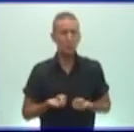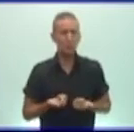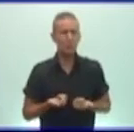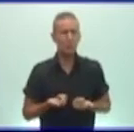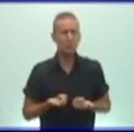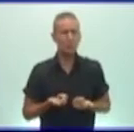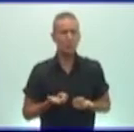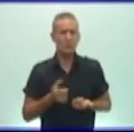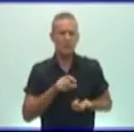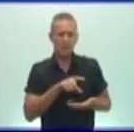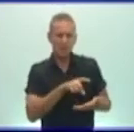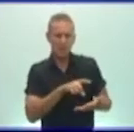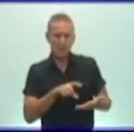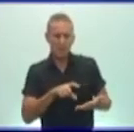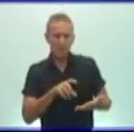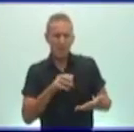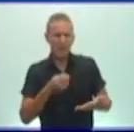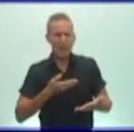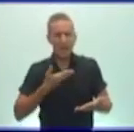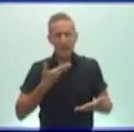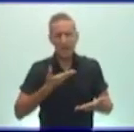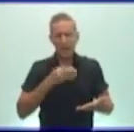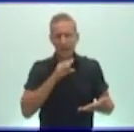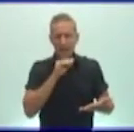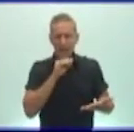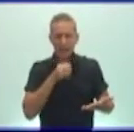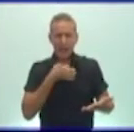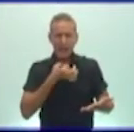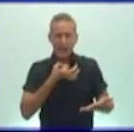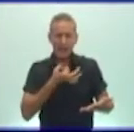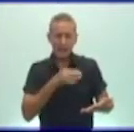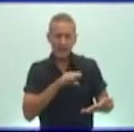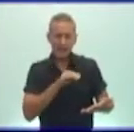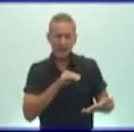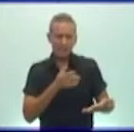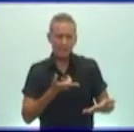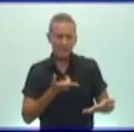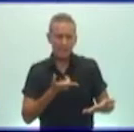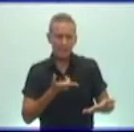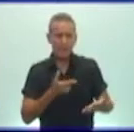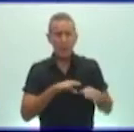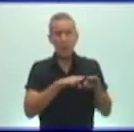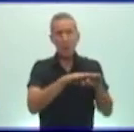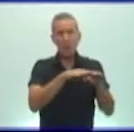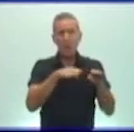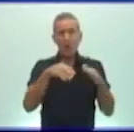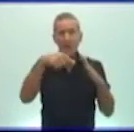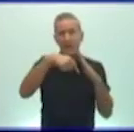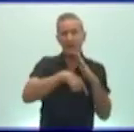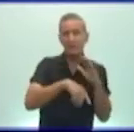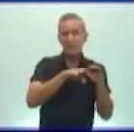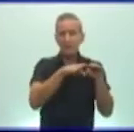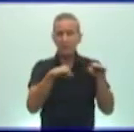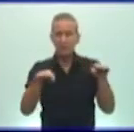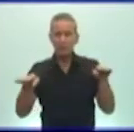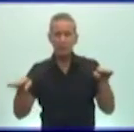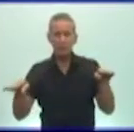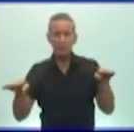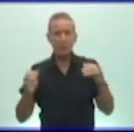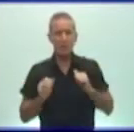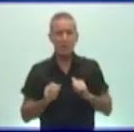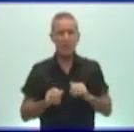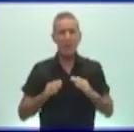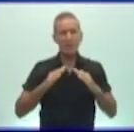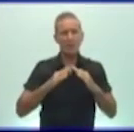expresión "en el fondo del mar hay una casa de cristal"? Lee la última estrofa, interpreta la